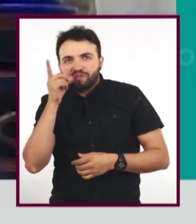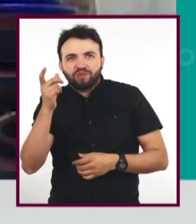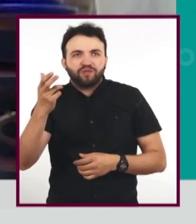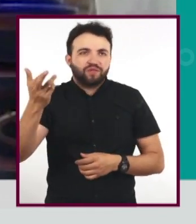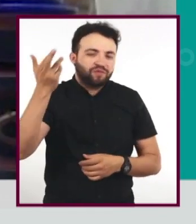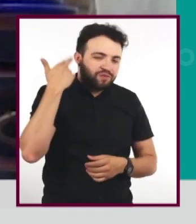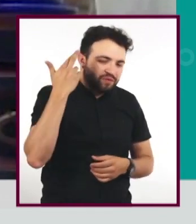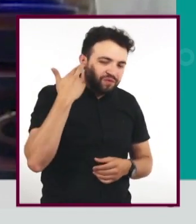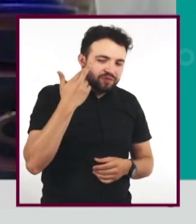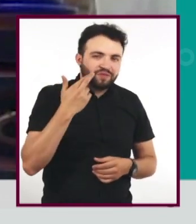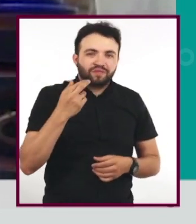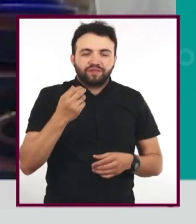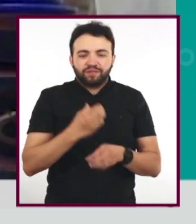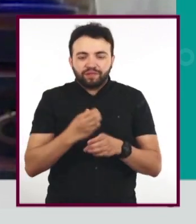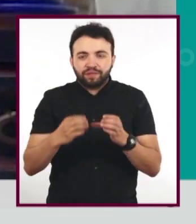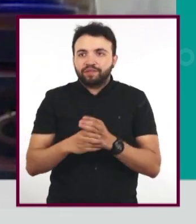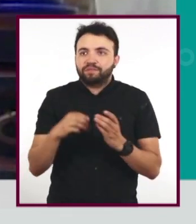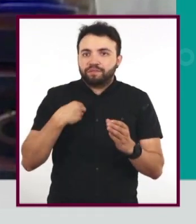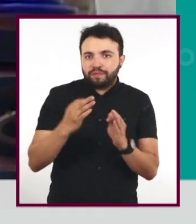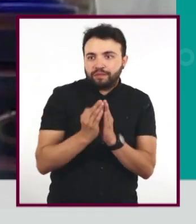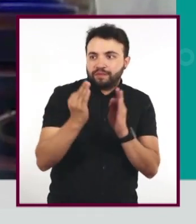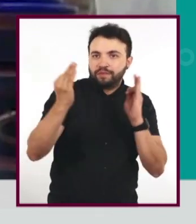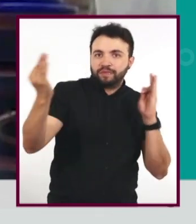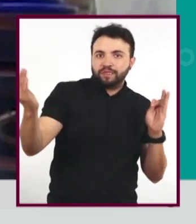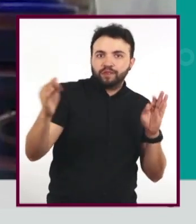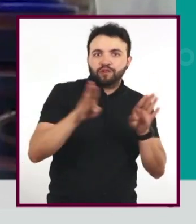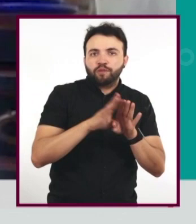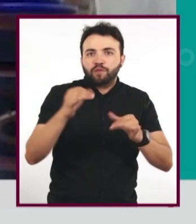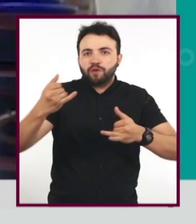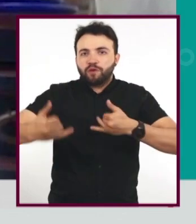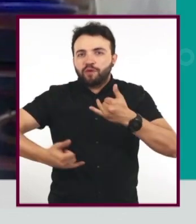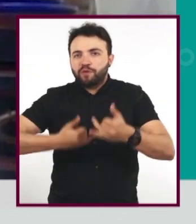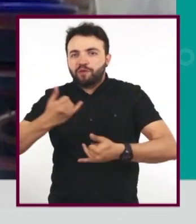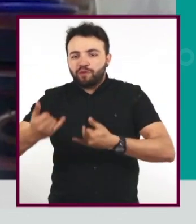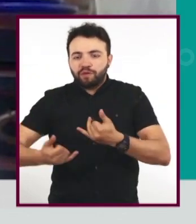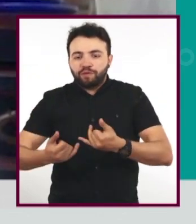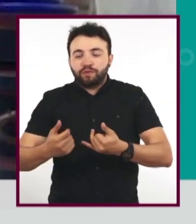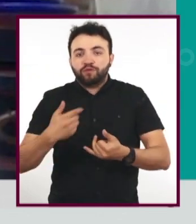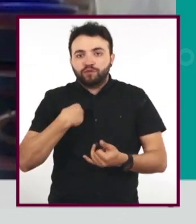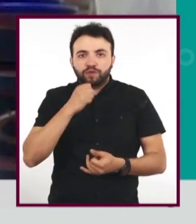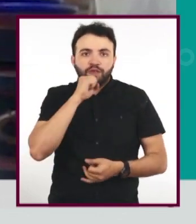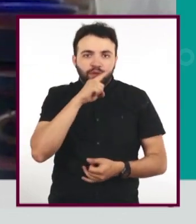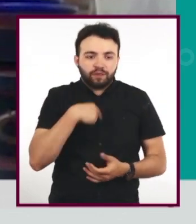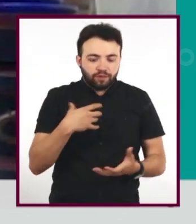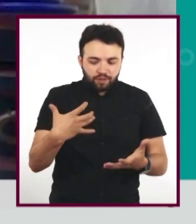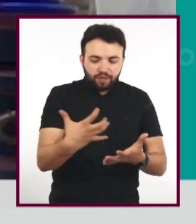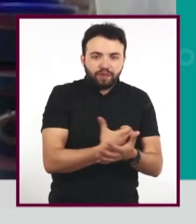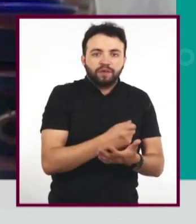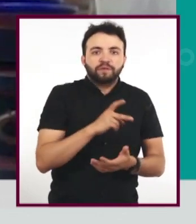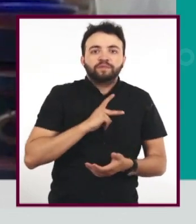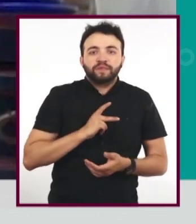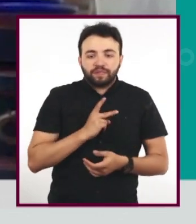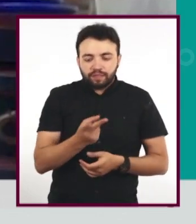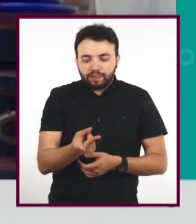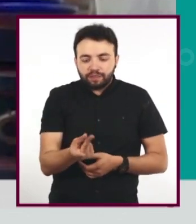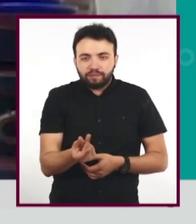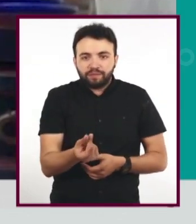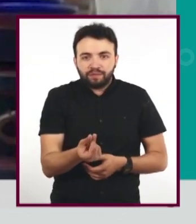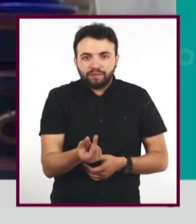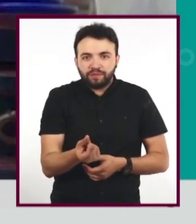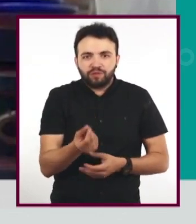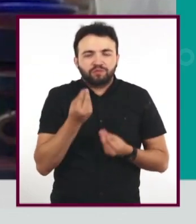en las circunstancias en las que nos encontramos. He ganado estar con mis perros mucho tiempo y he